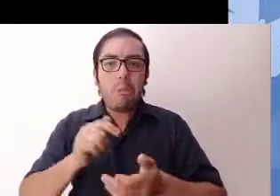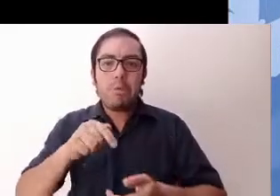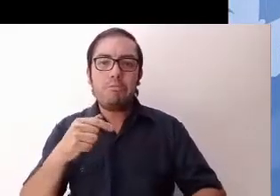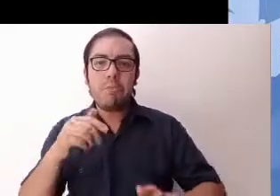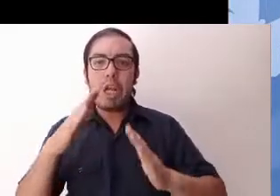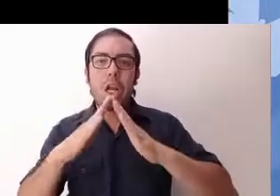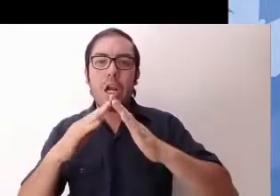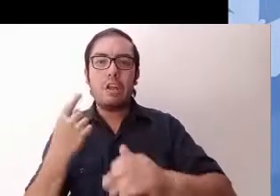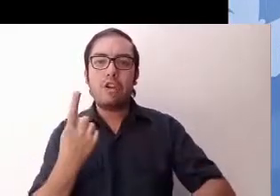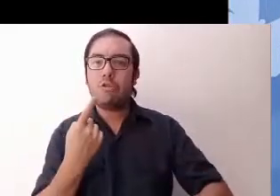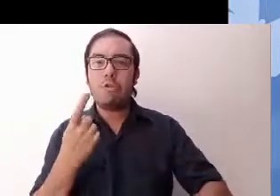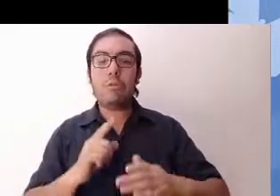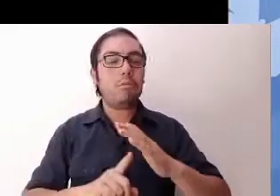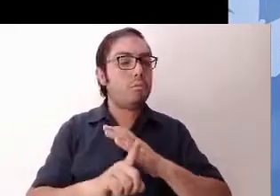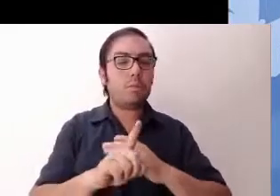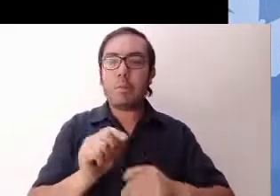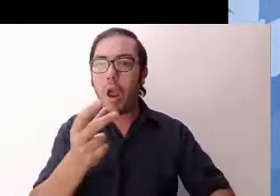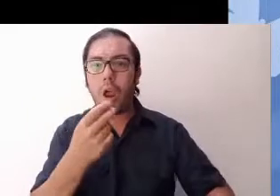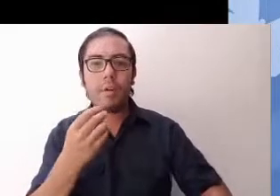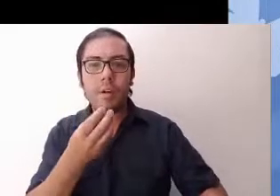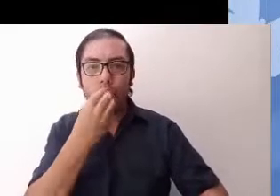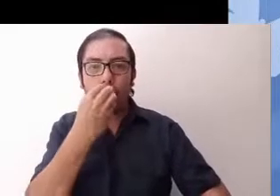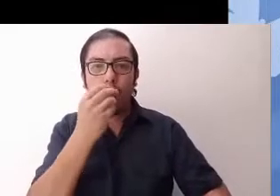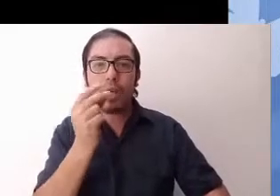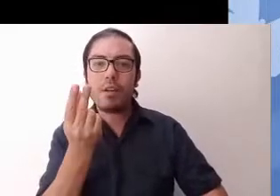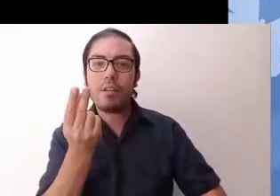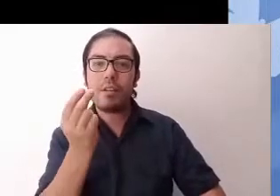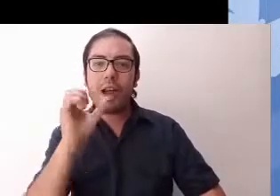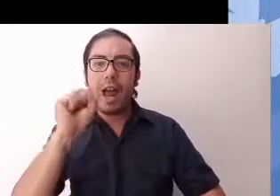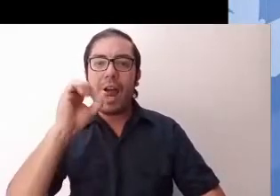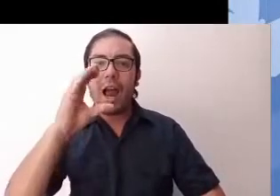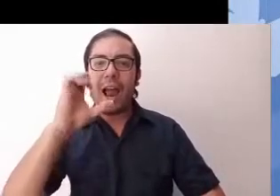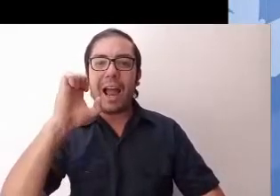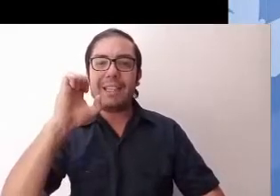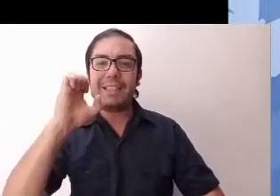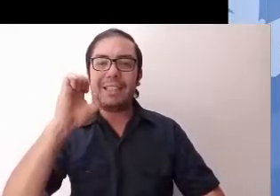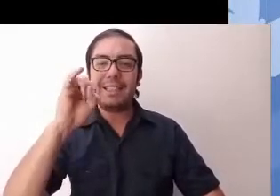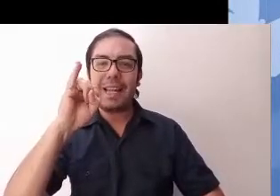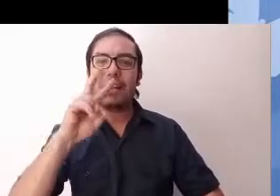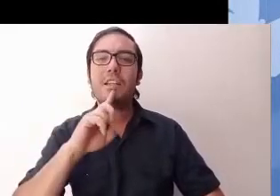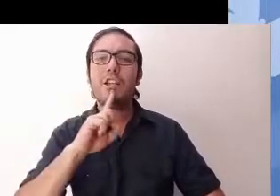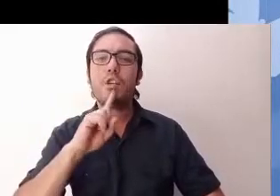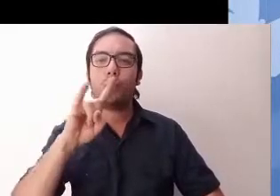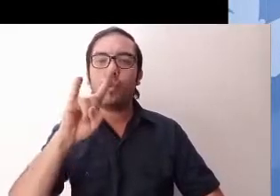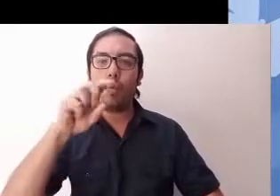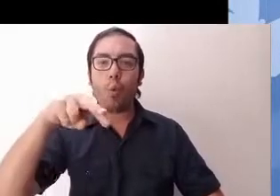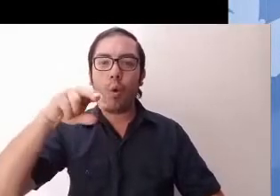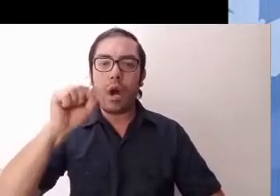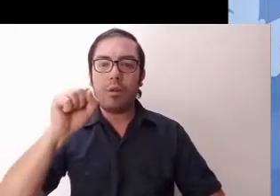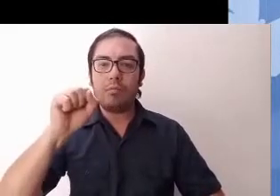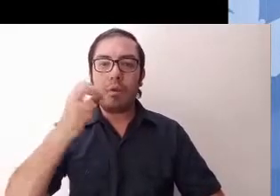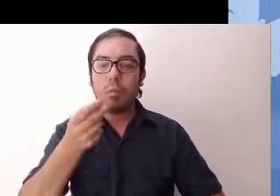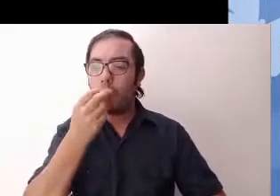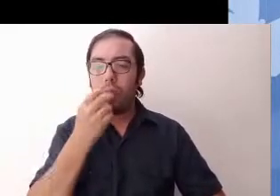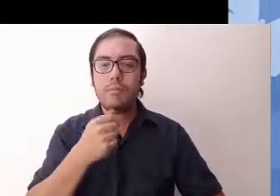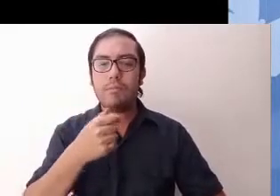estamos solos, estábamos comiendo aceituna y de repente una aceituna se va y tapa la vía aérea.